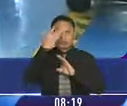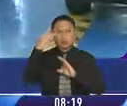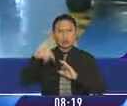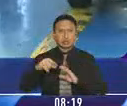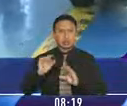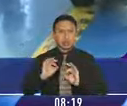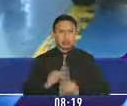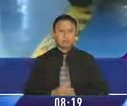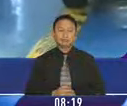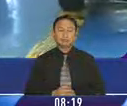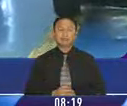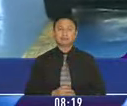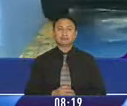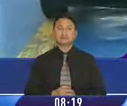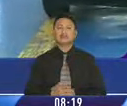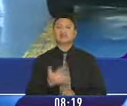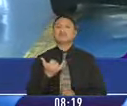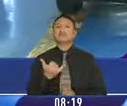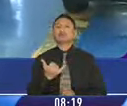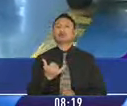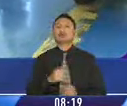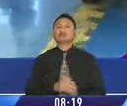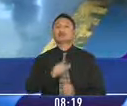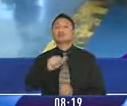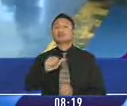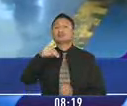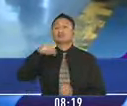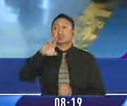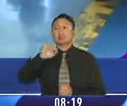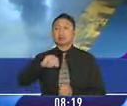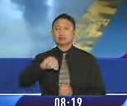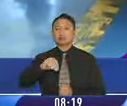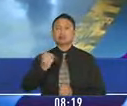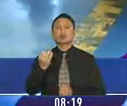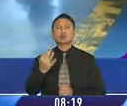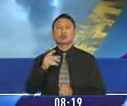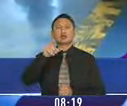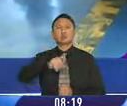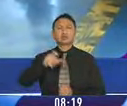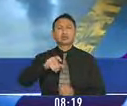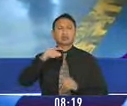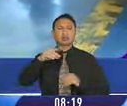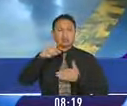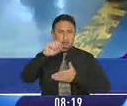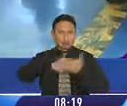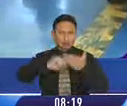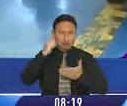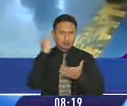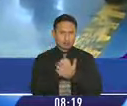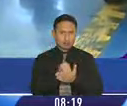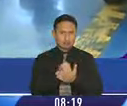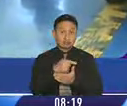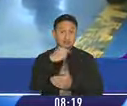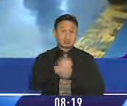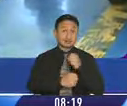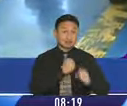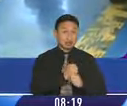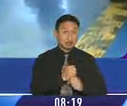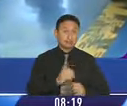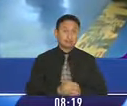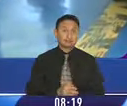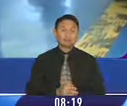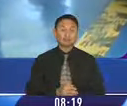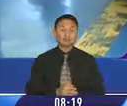sido matriculado. ¿Cuál es el balance que tiene hasta el momento la Agencia Metropolitana de Tránsito en la revisión y matriculación en Quito en lo que va del año? A ver,